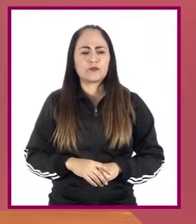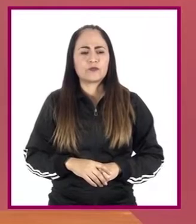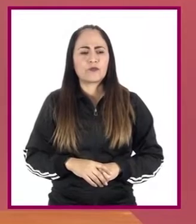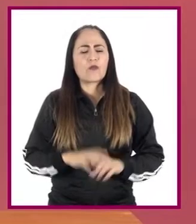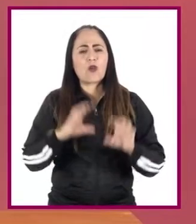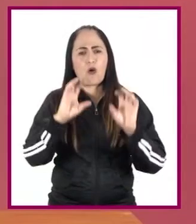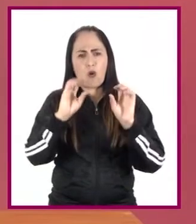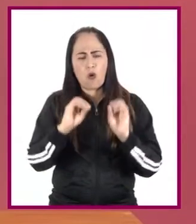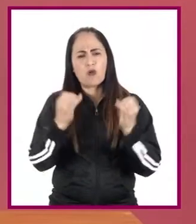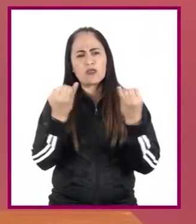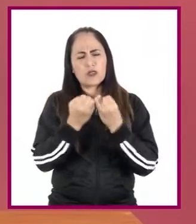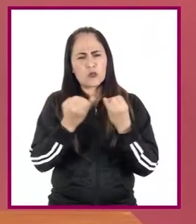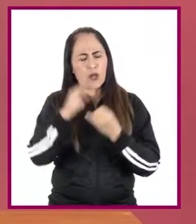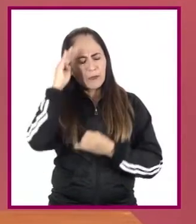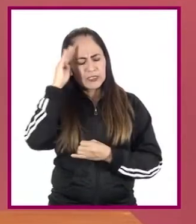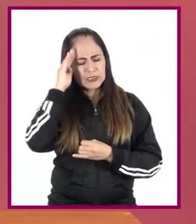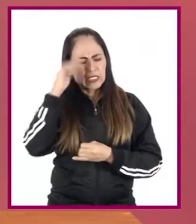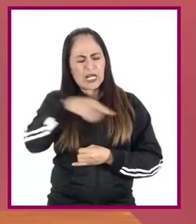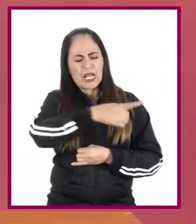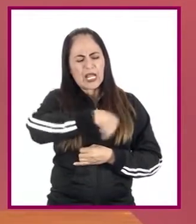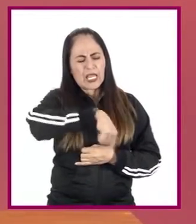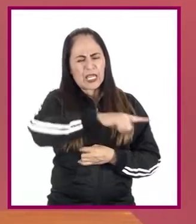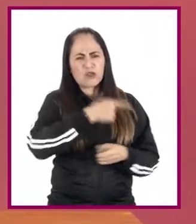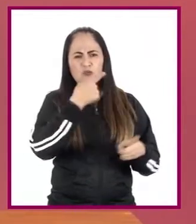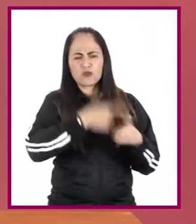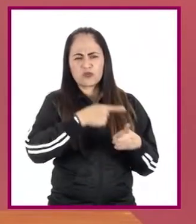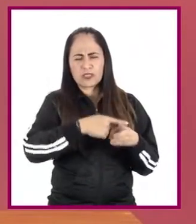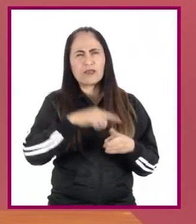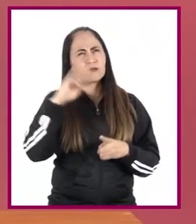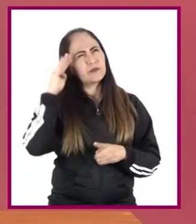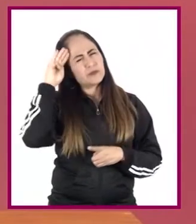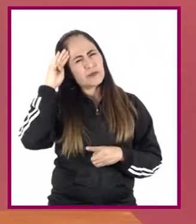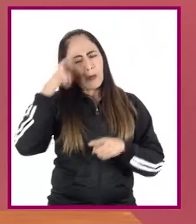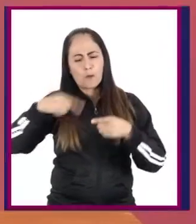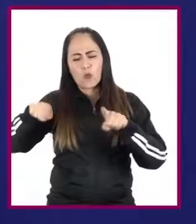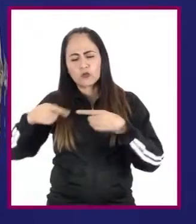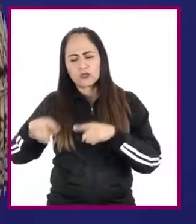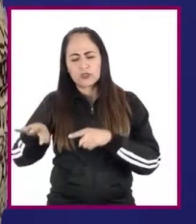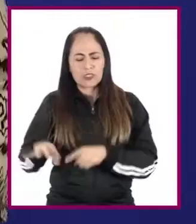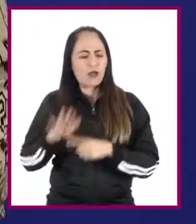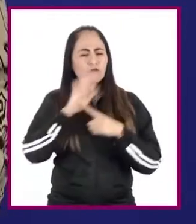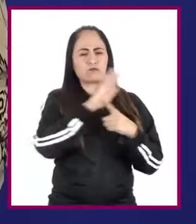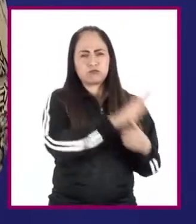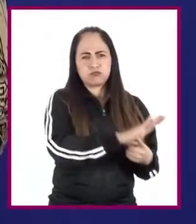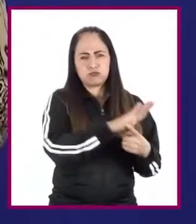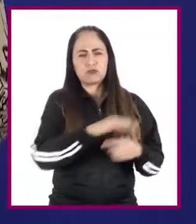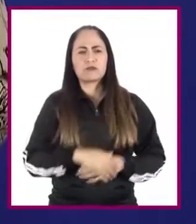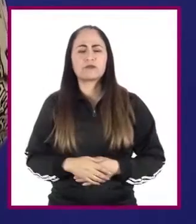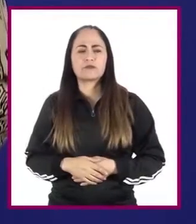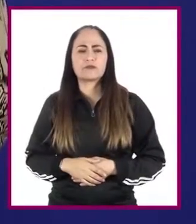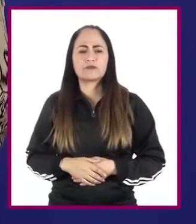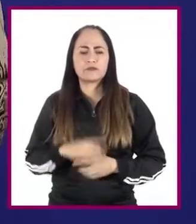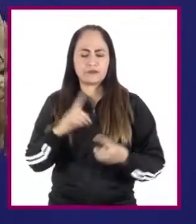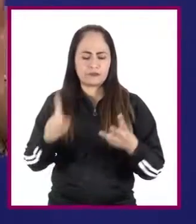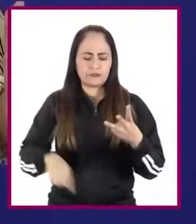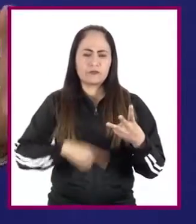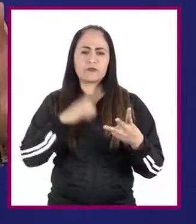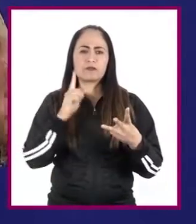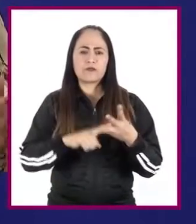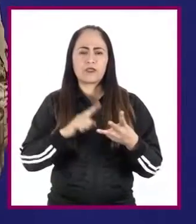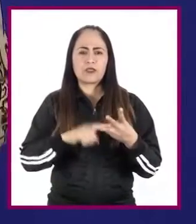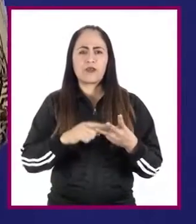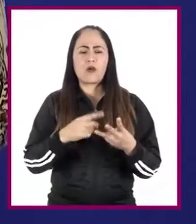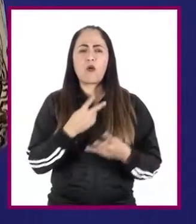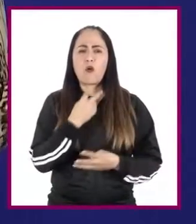determinado tipo de público y ser un apoyo en el contexto presentado. El tercer recurso oral es la